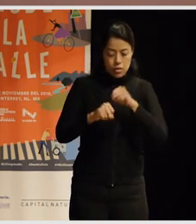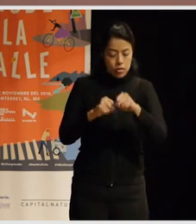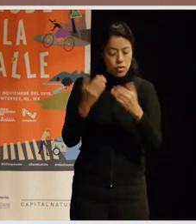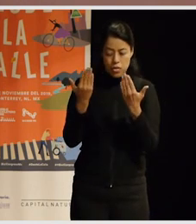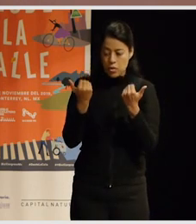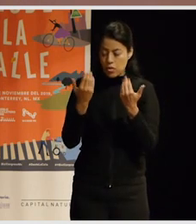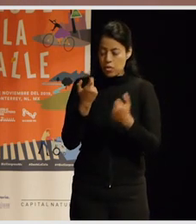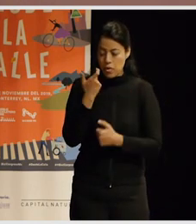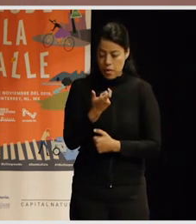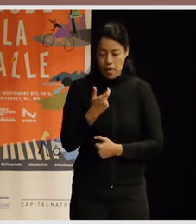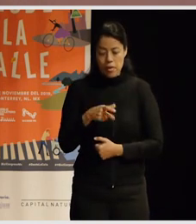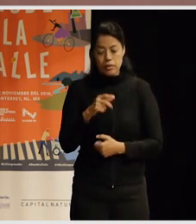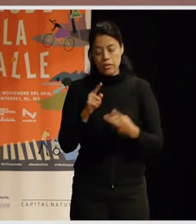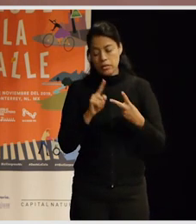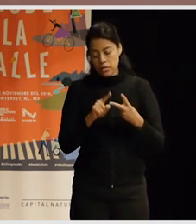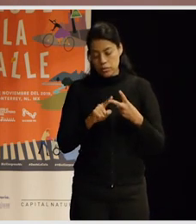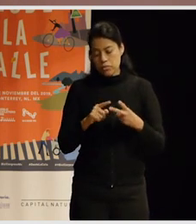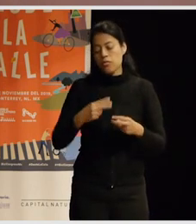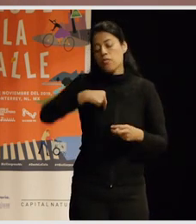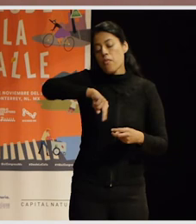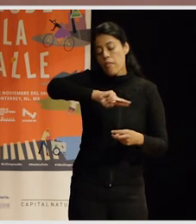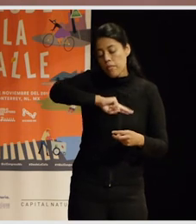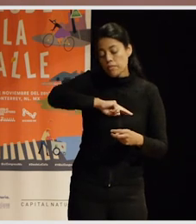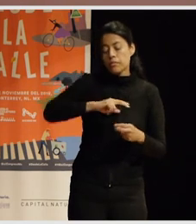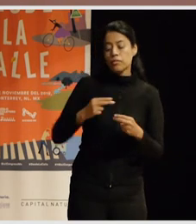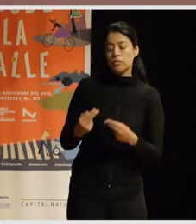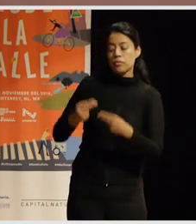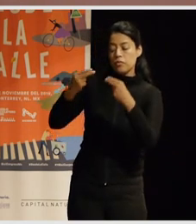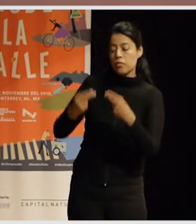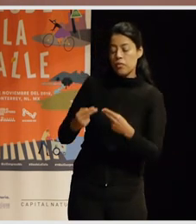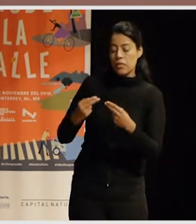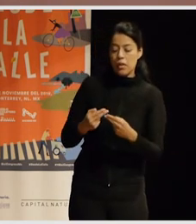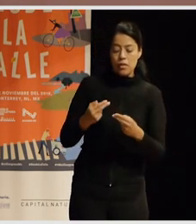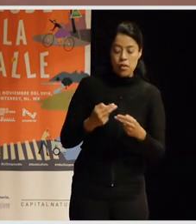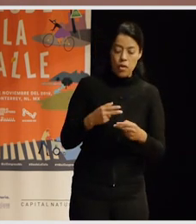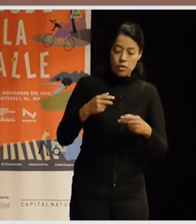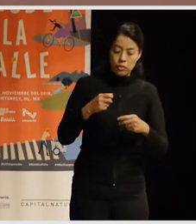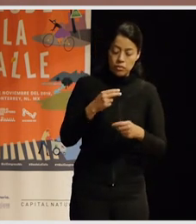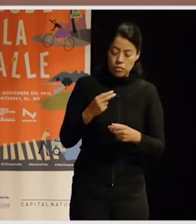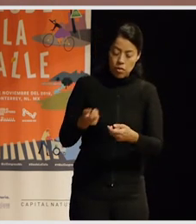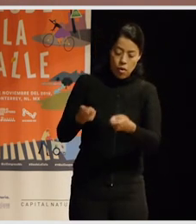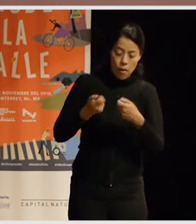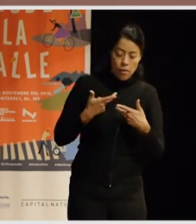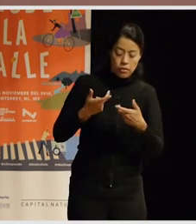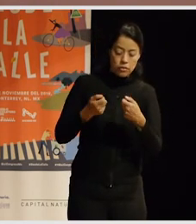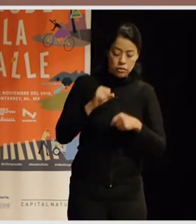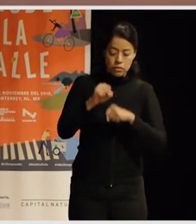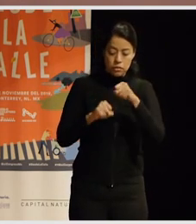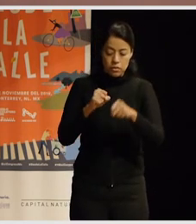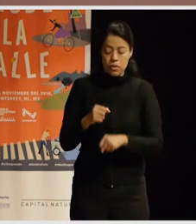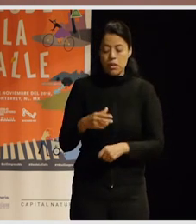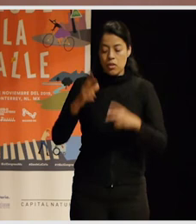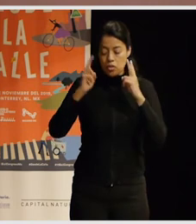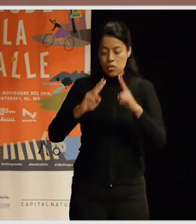esa es la primera 2 lo que logramos fue negociar con el proveedor para que los viajes los dieran a 5 pesos el viaje